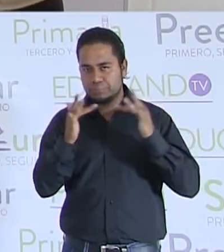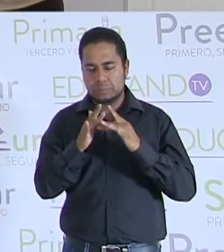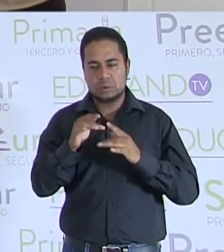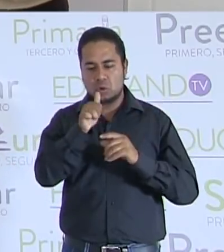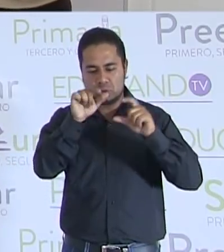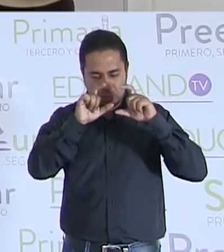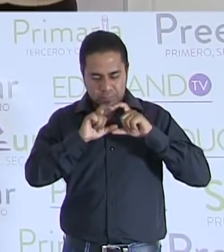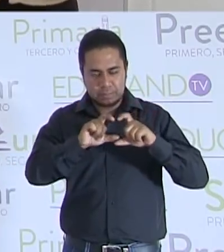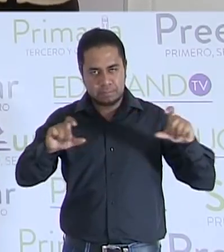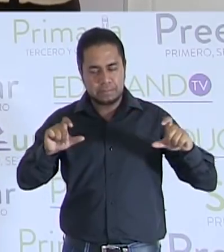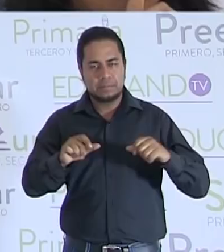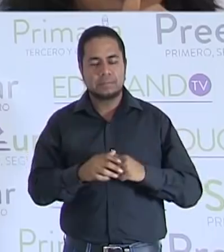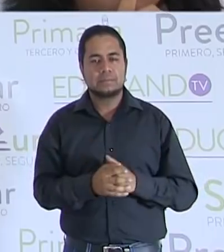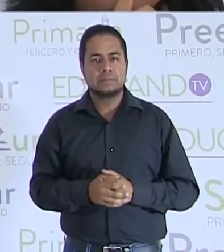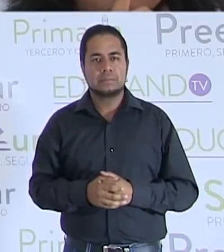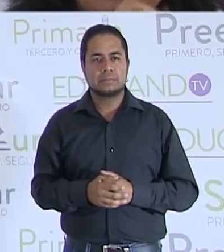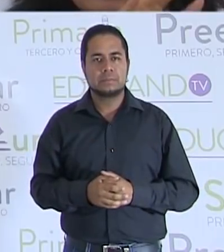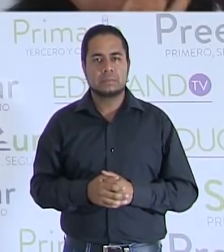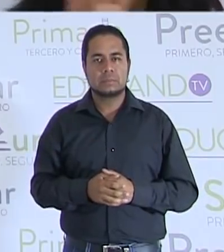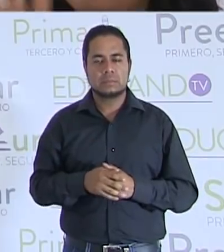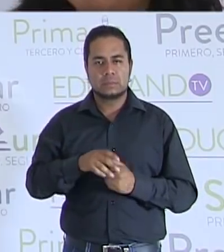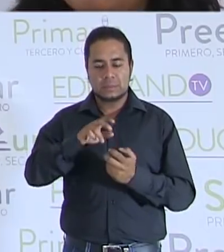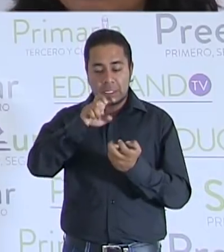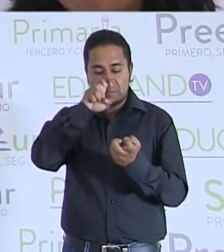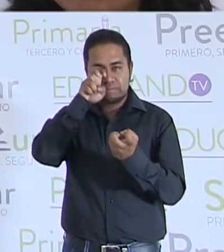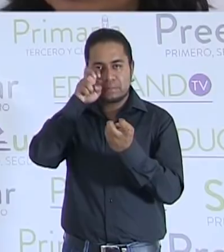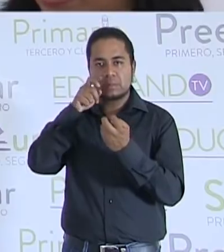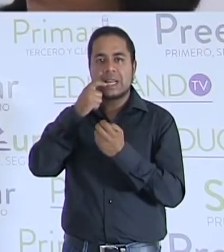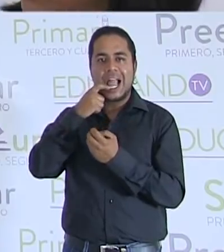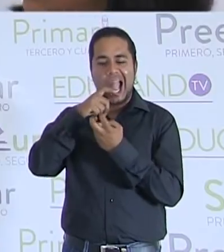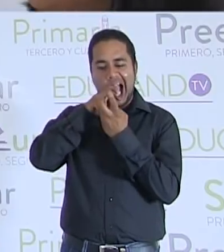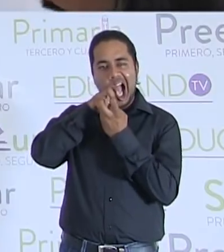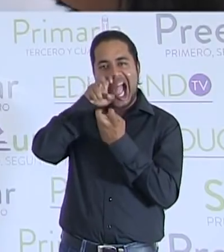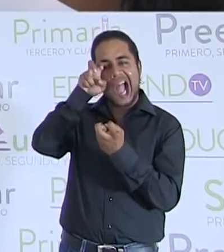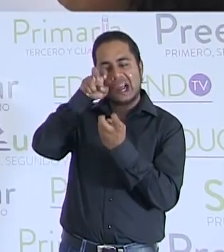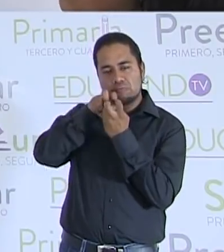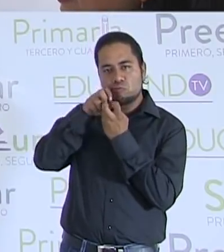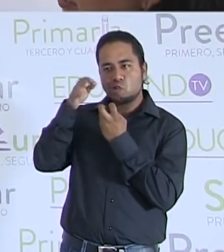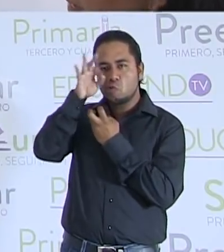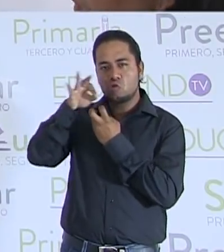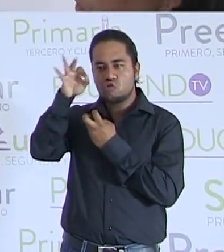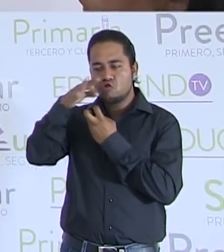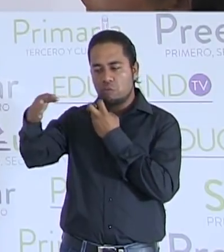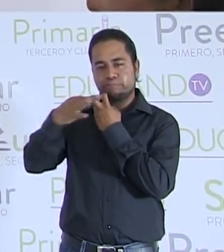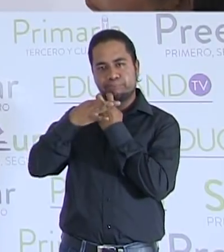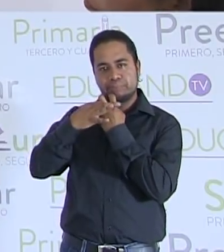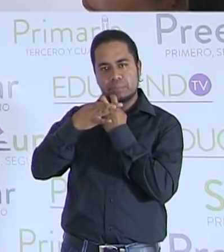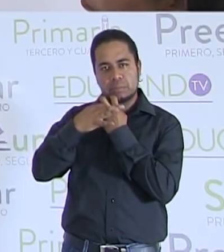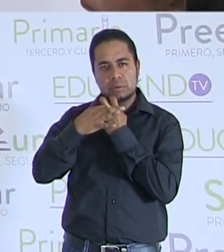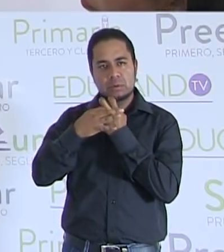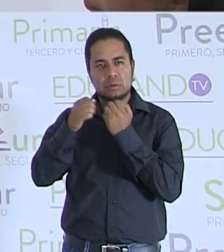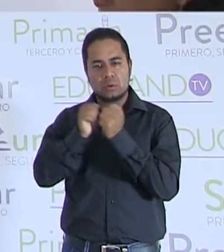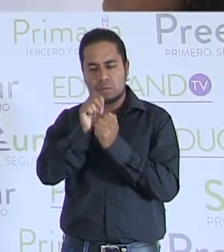con el siguiente. En boca cerrada no entran moscas. Se parece con...